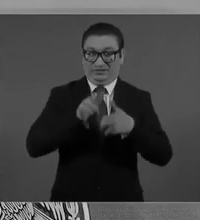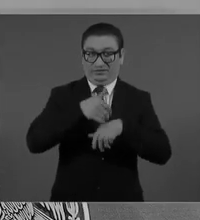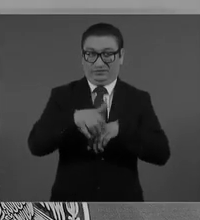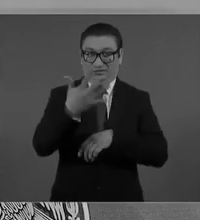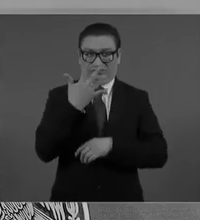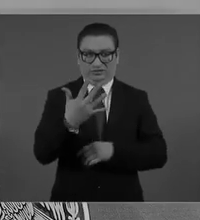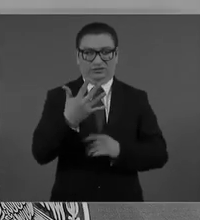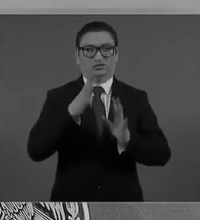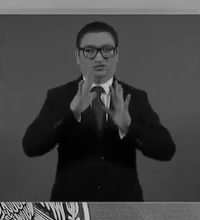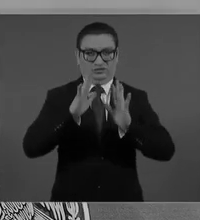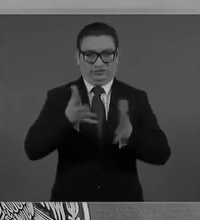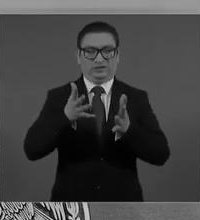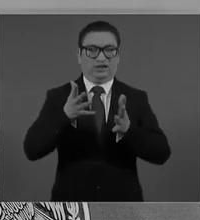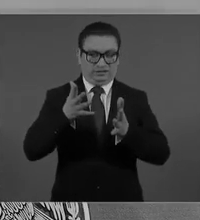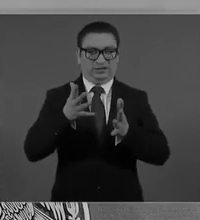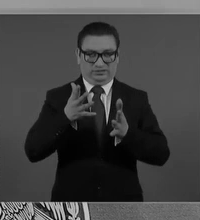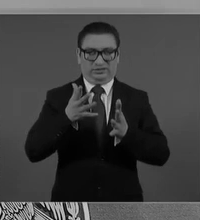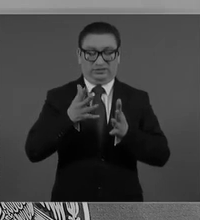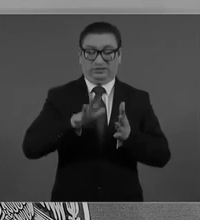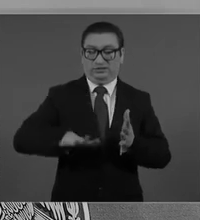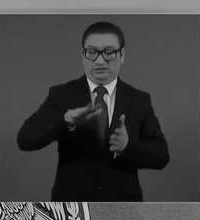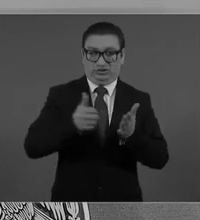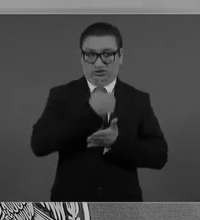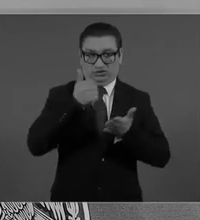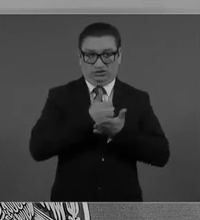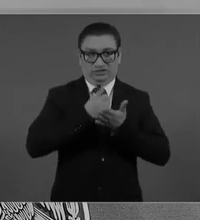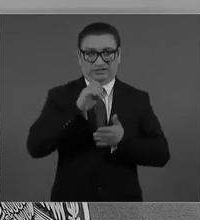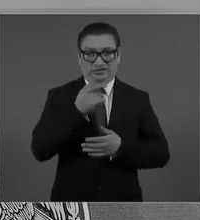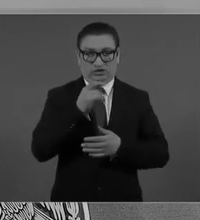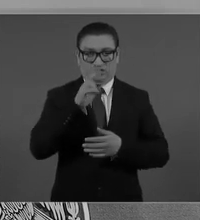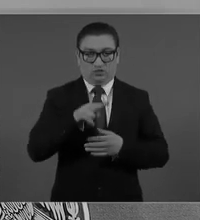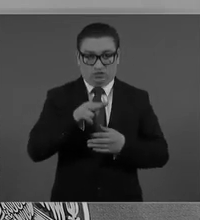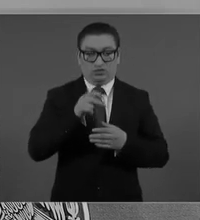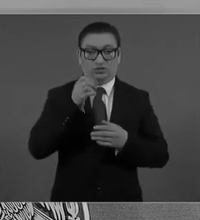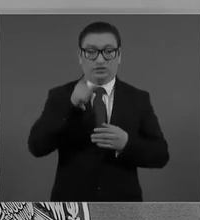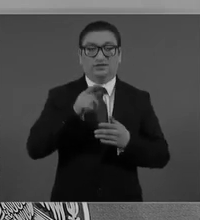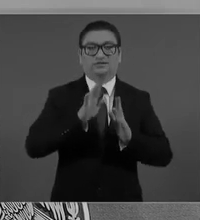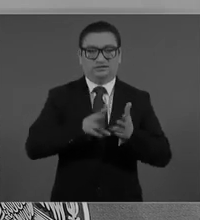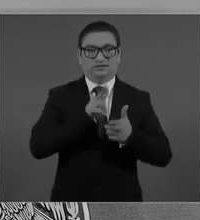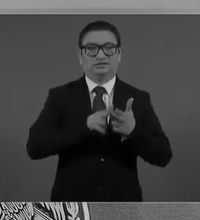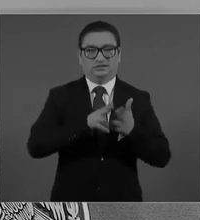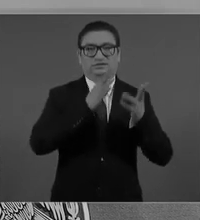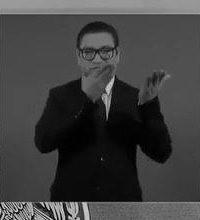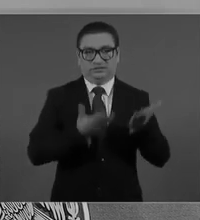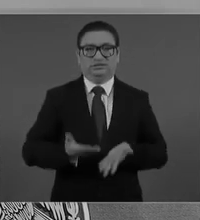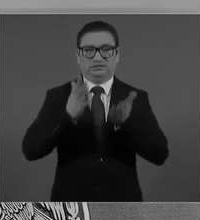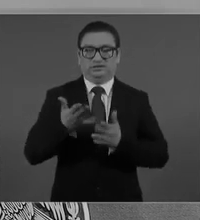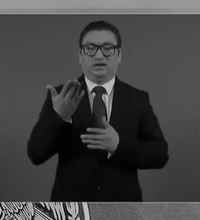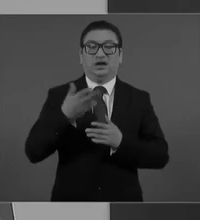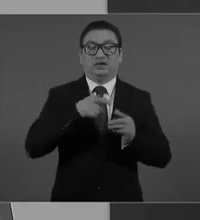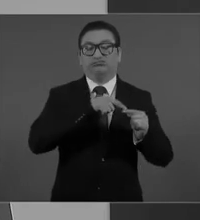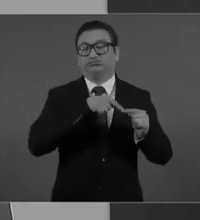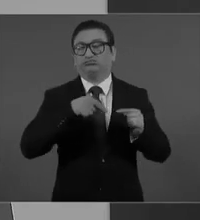ya estaba saliendo de Ciudad Sahagún. Bueno, el Jaguar Rodante llegó a casa, este fin de semana llegó a